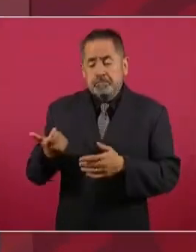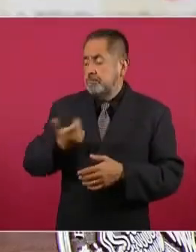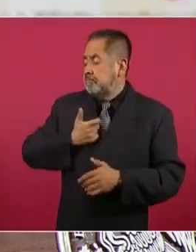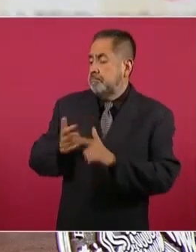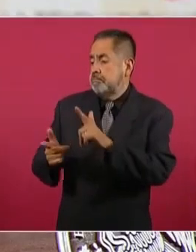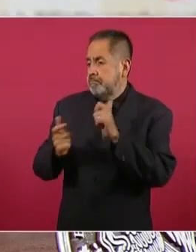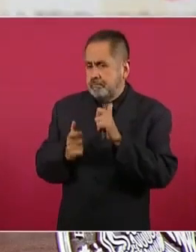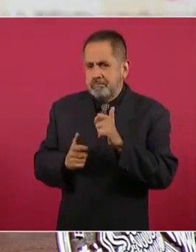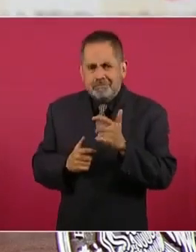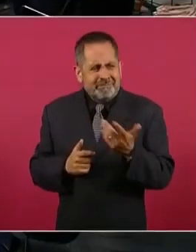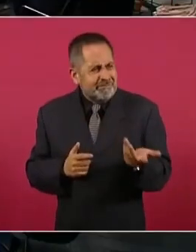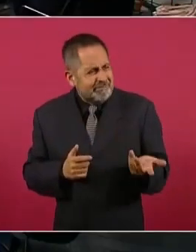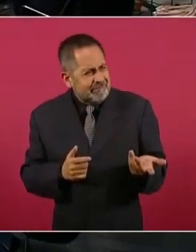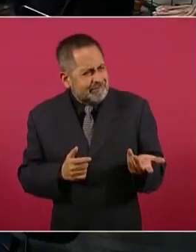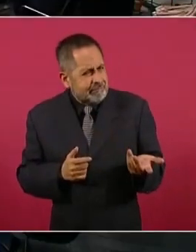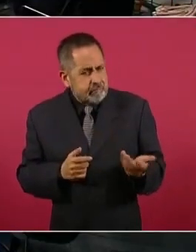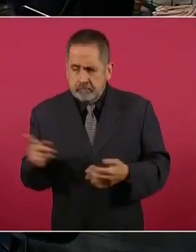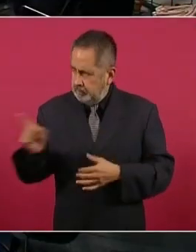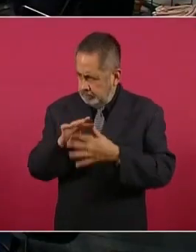¿Por qué no explicas eso?